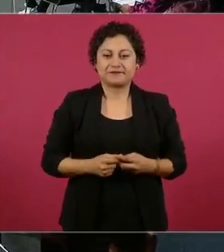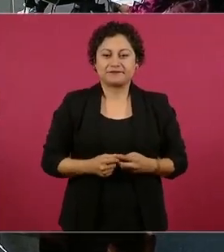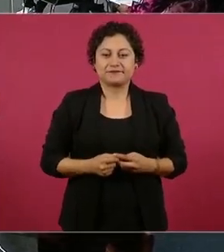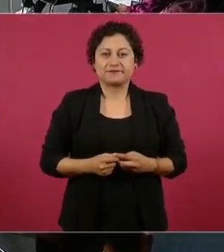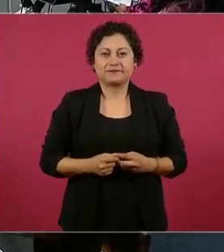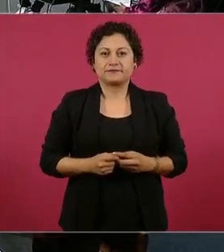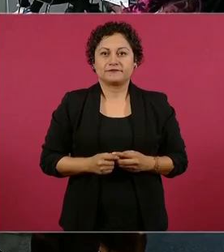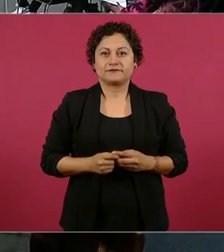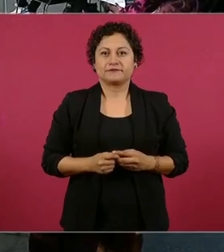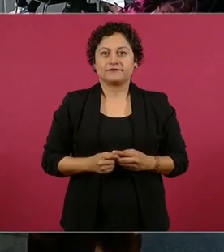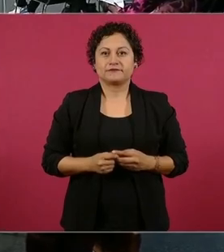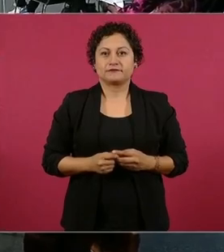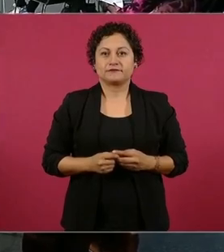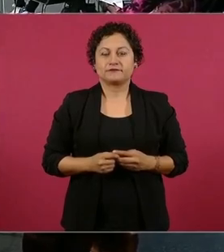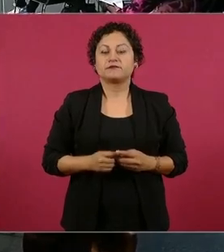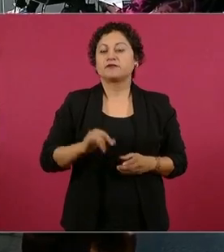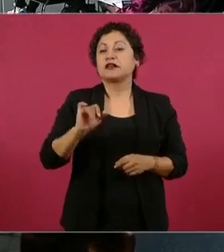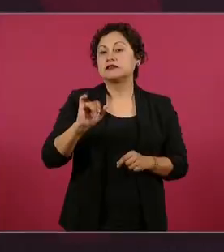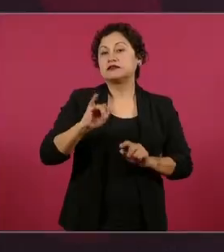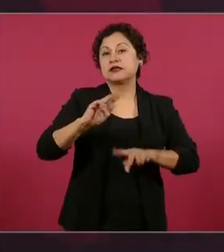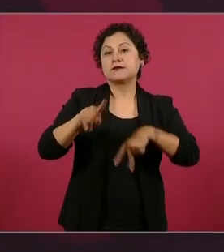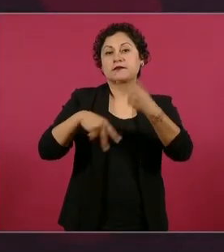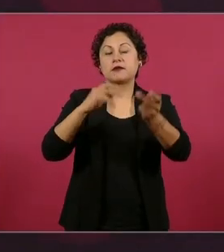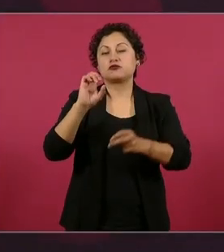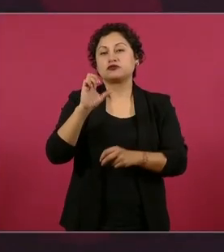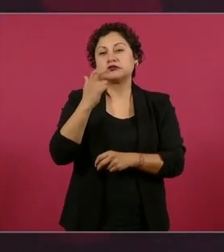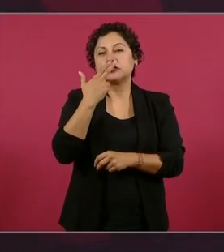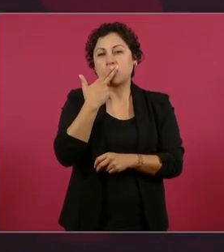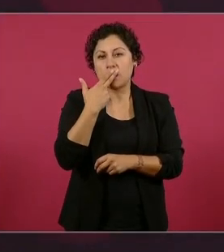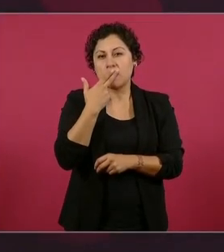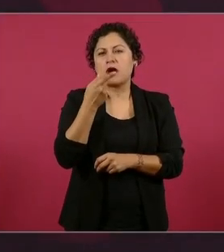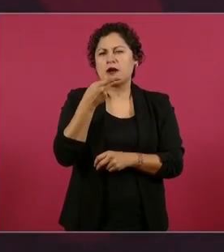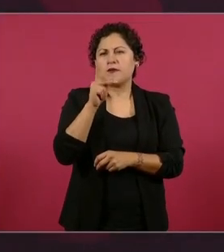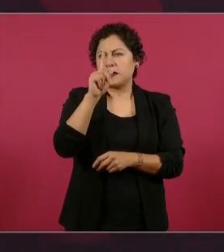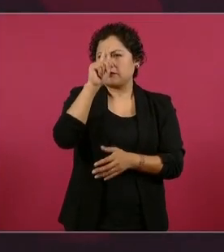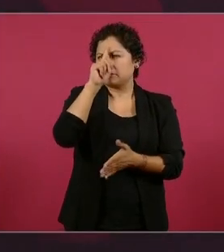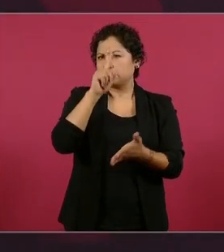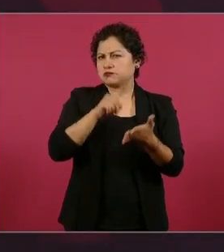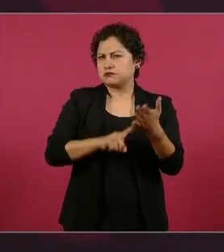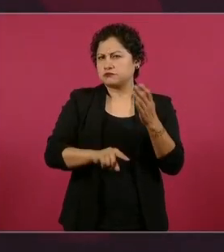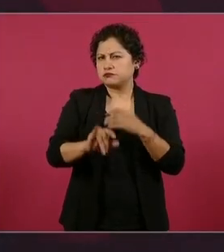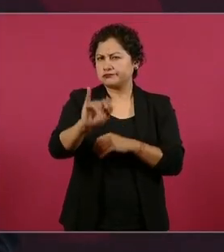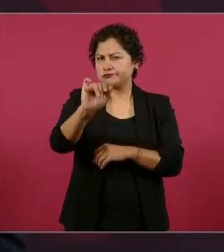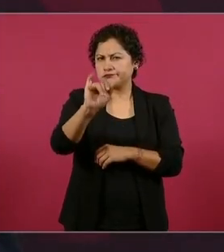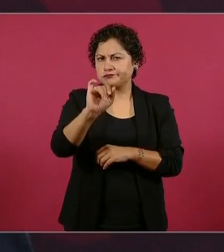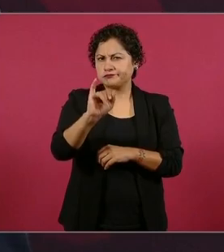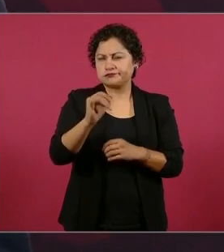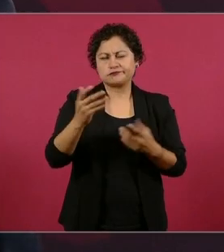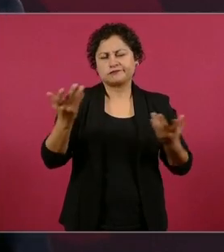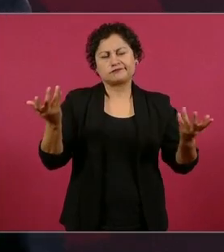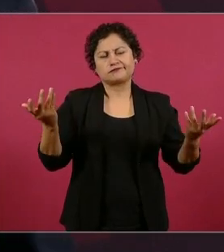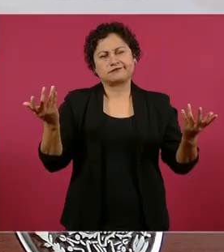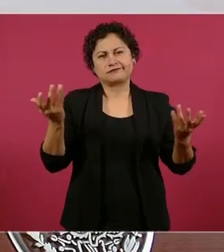Sí, vamos a estar por Chihuahua, pero creo que sí. No, pero si no,